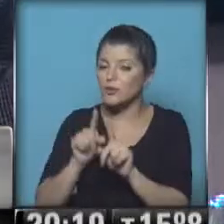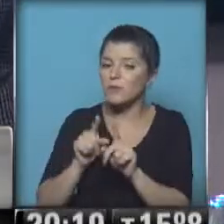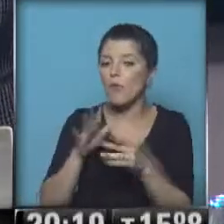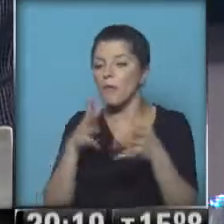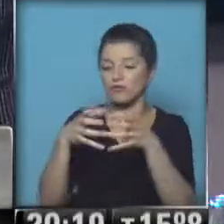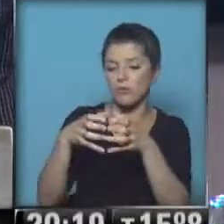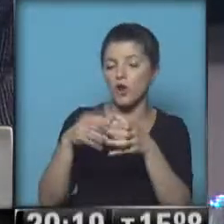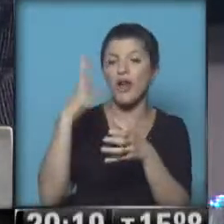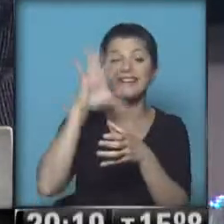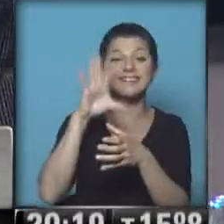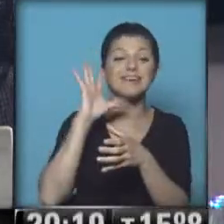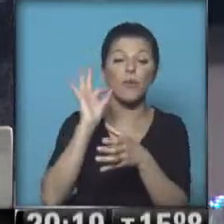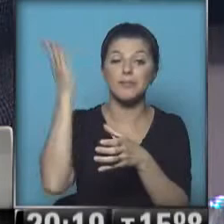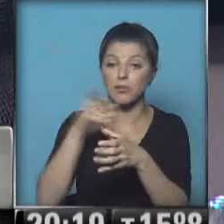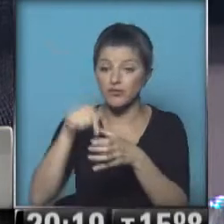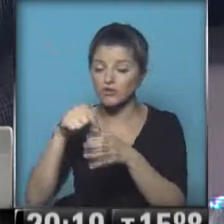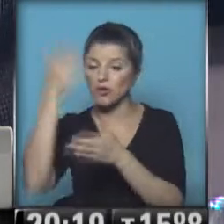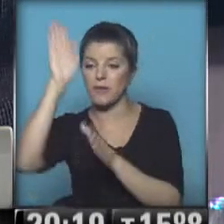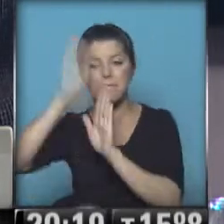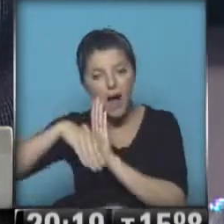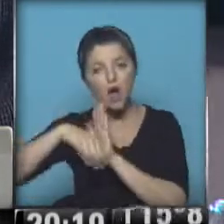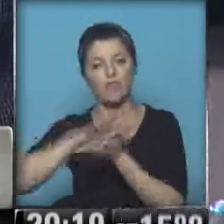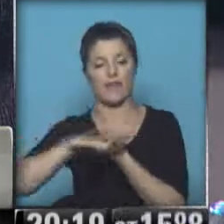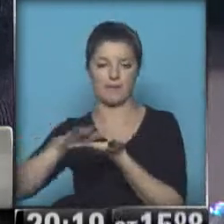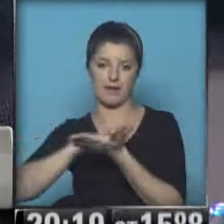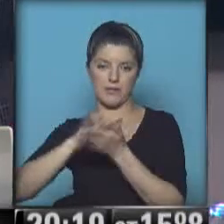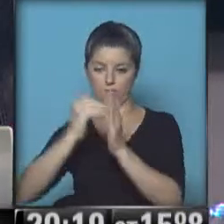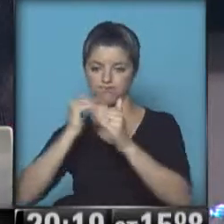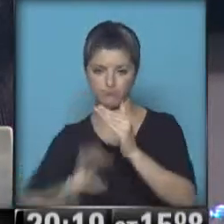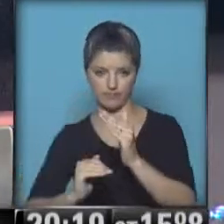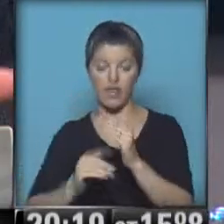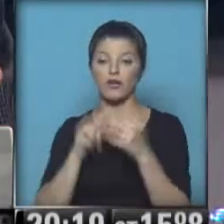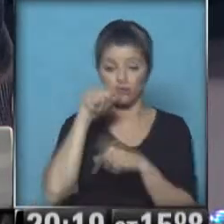mitad está por debajo del salario mínimo. Entonces, cuando aumenta el salario mínimo,